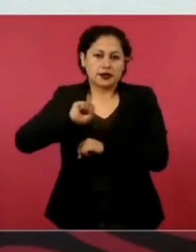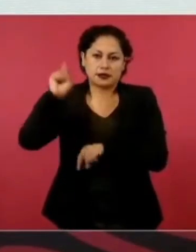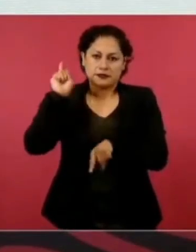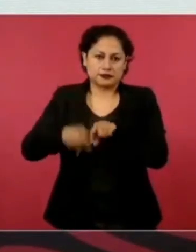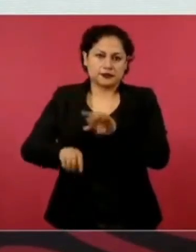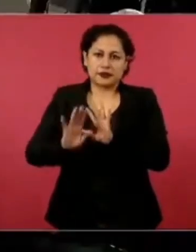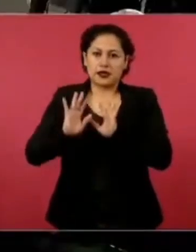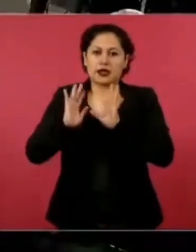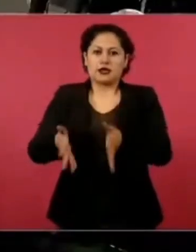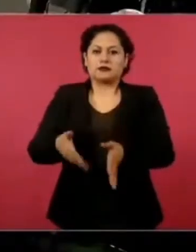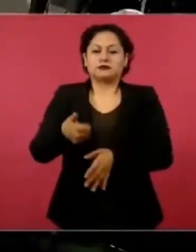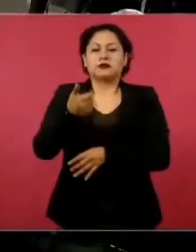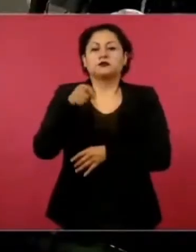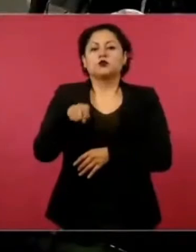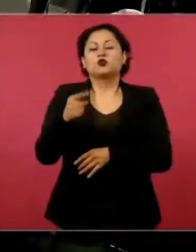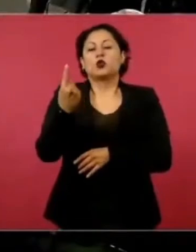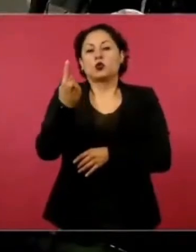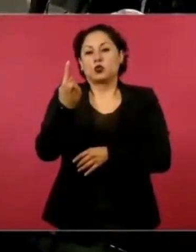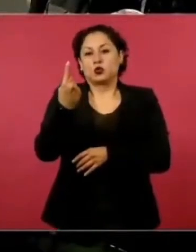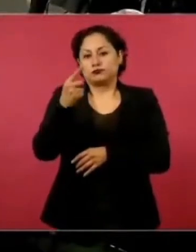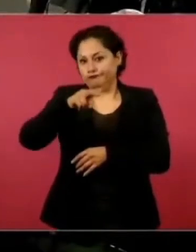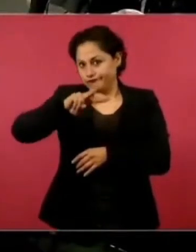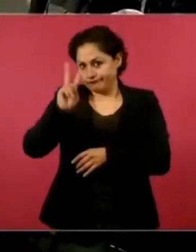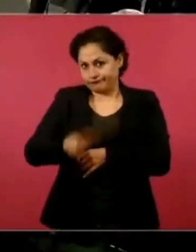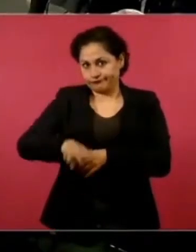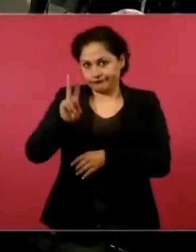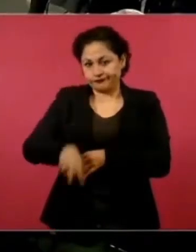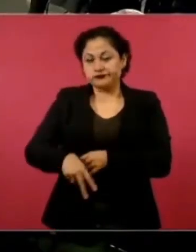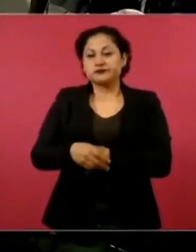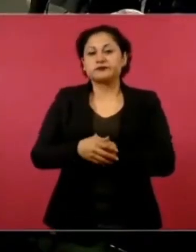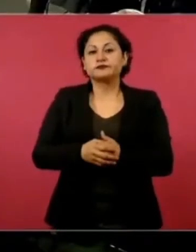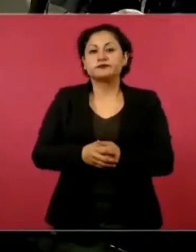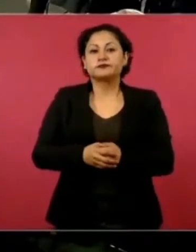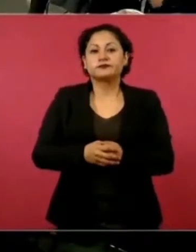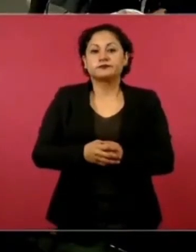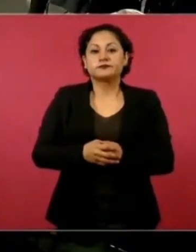6.1. Esto va acorde